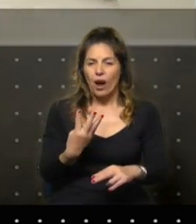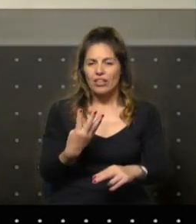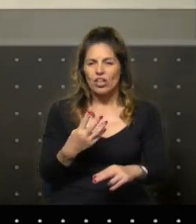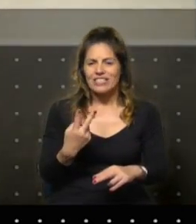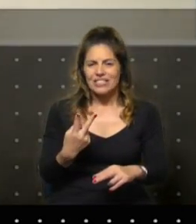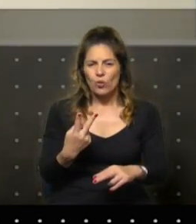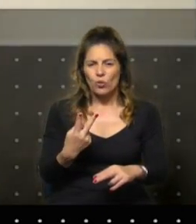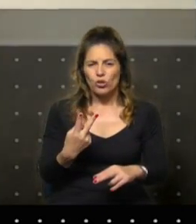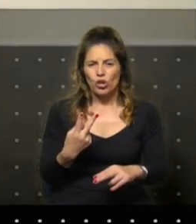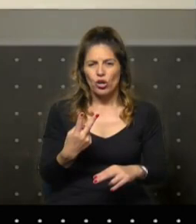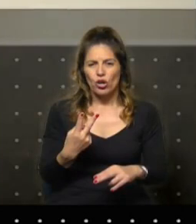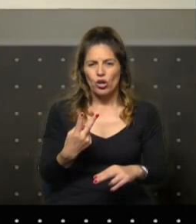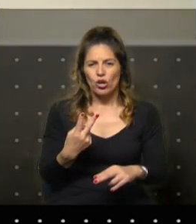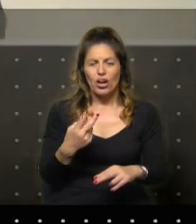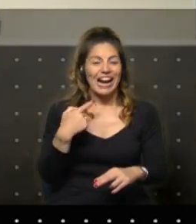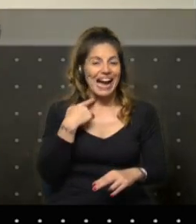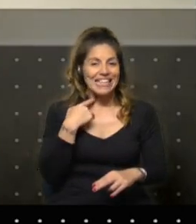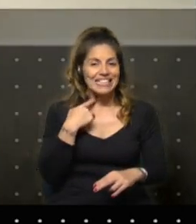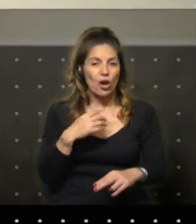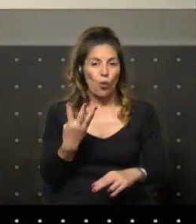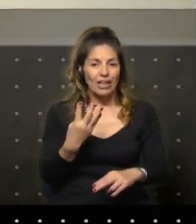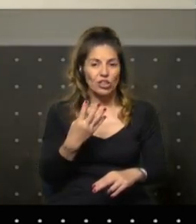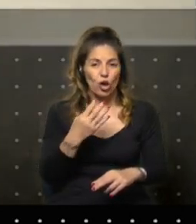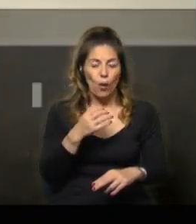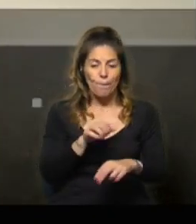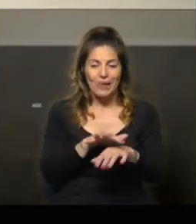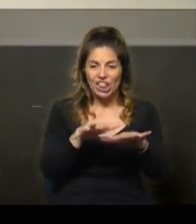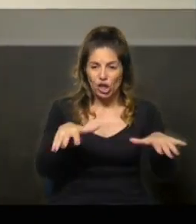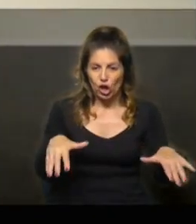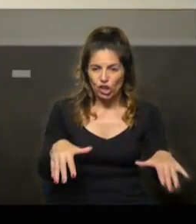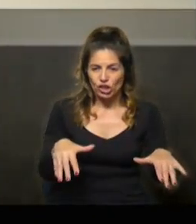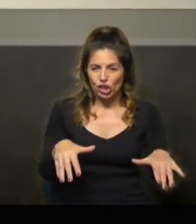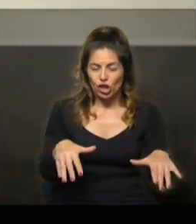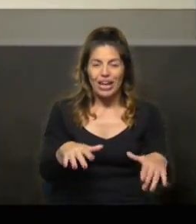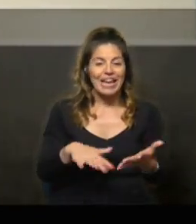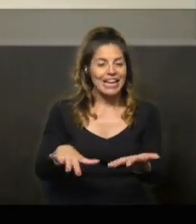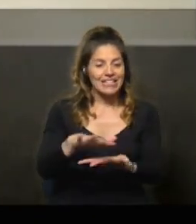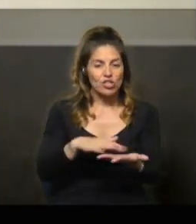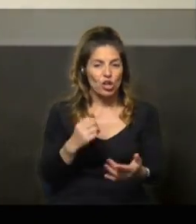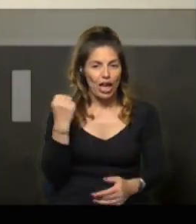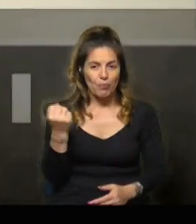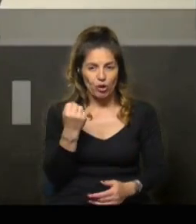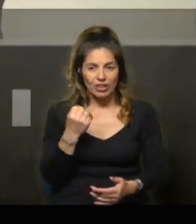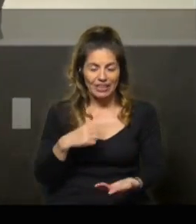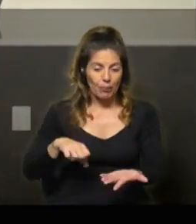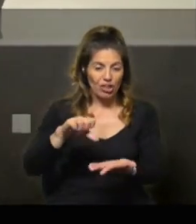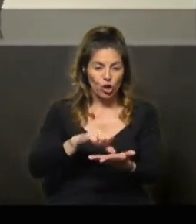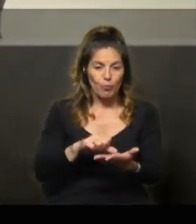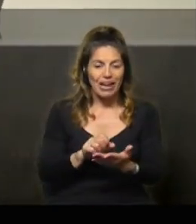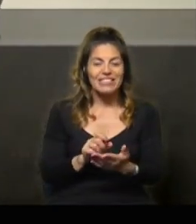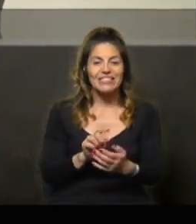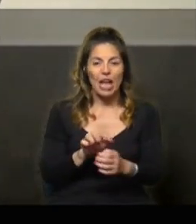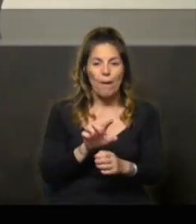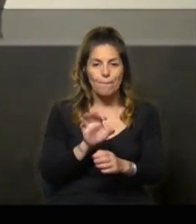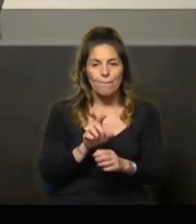segundo de gas el cuarto de petróleo muy importante esa zona no solamente para auto abastecer a todo el país de petróleo y de gas